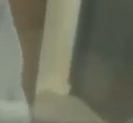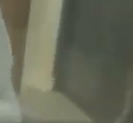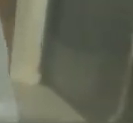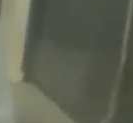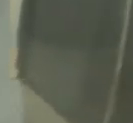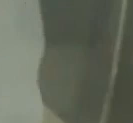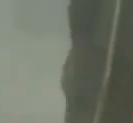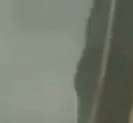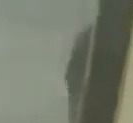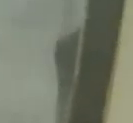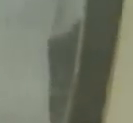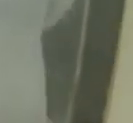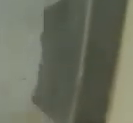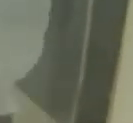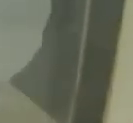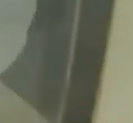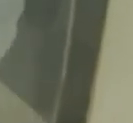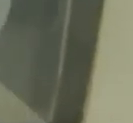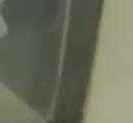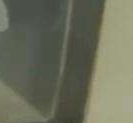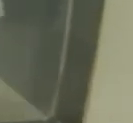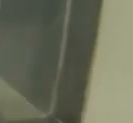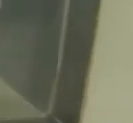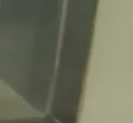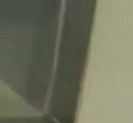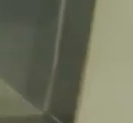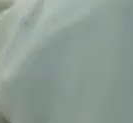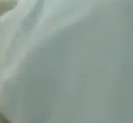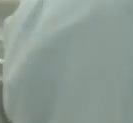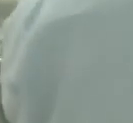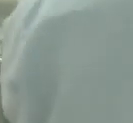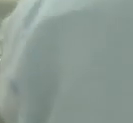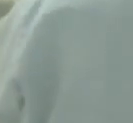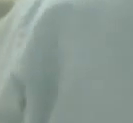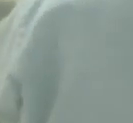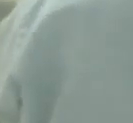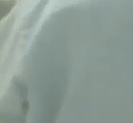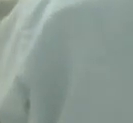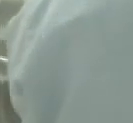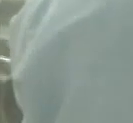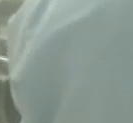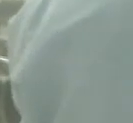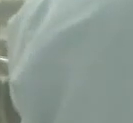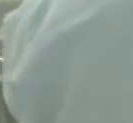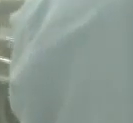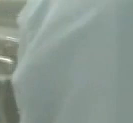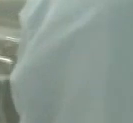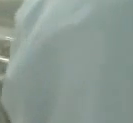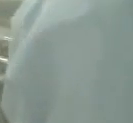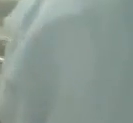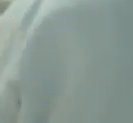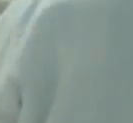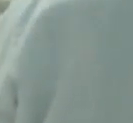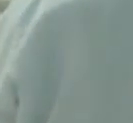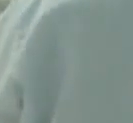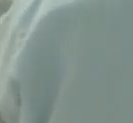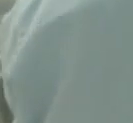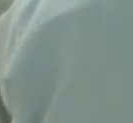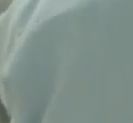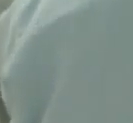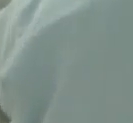acá en Maracaibo. Y también esta recuperación productiva, llevar y elevar la capacidad productiva